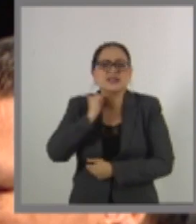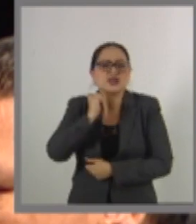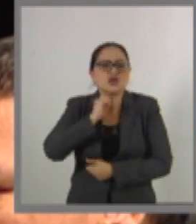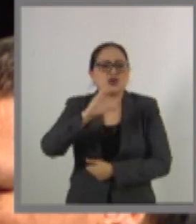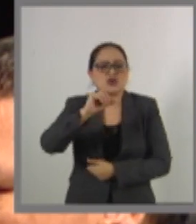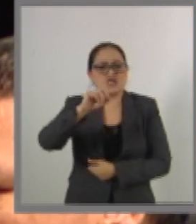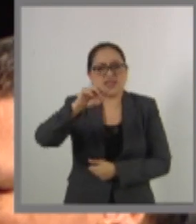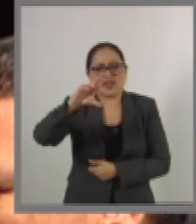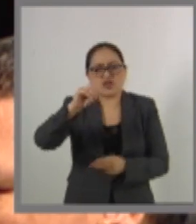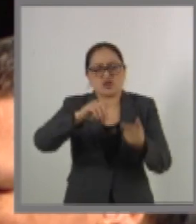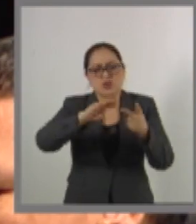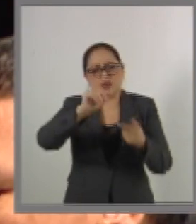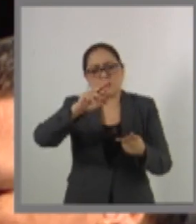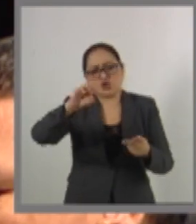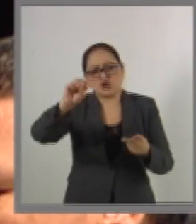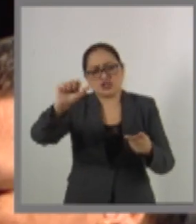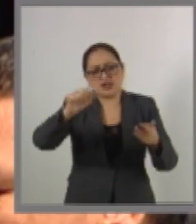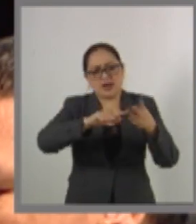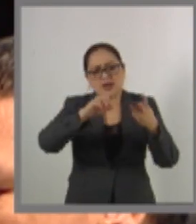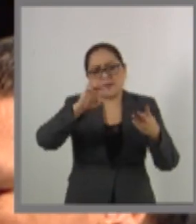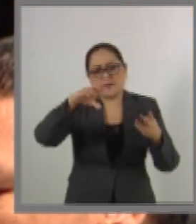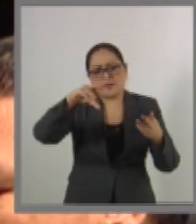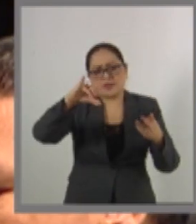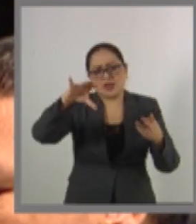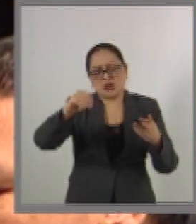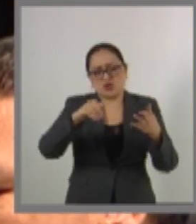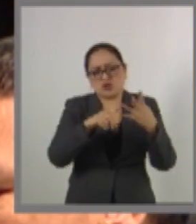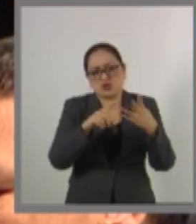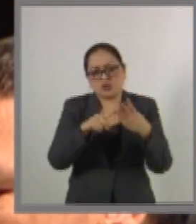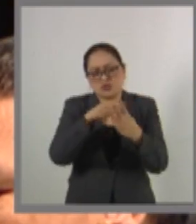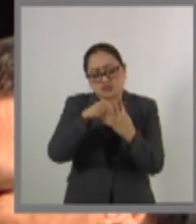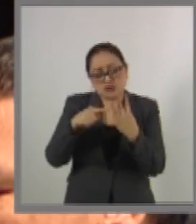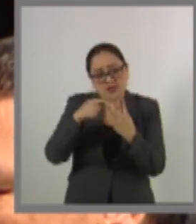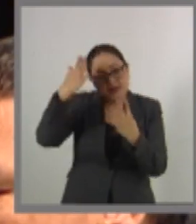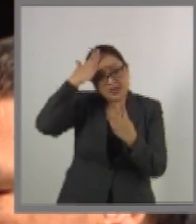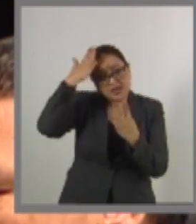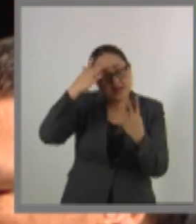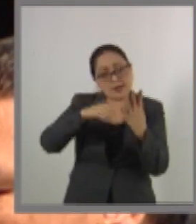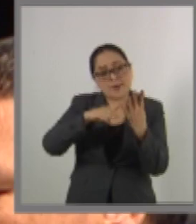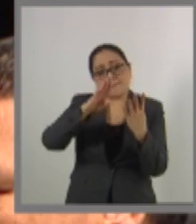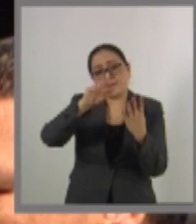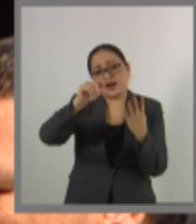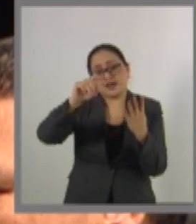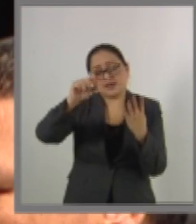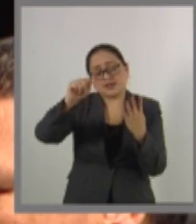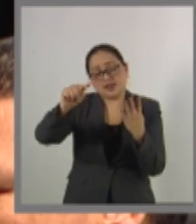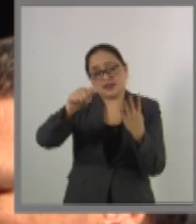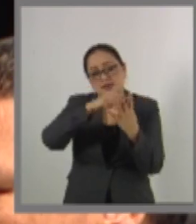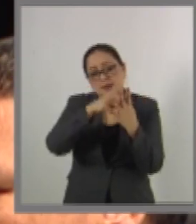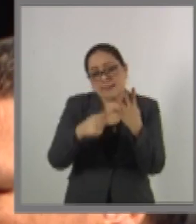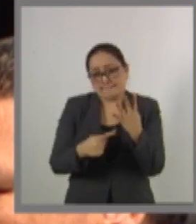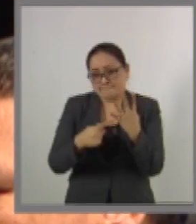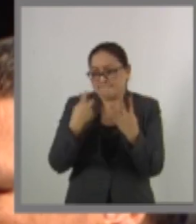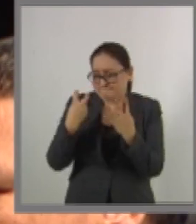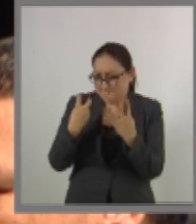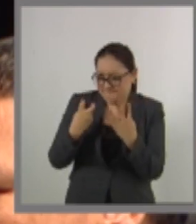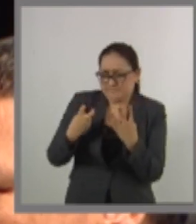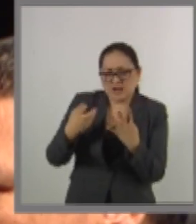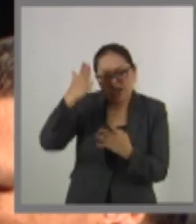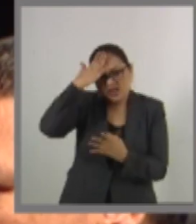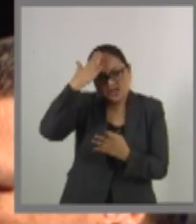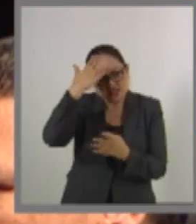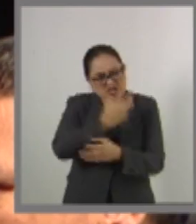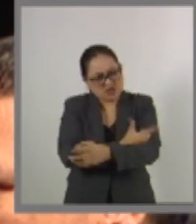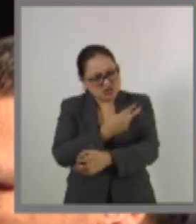al senador Barbosa, al senador Emilio Gamboa, que ellos estaban al frente, y al senador Bartlett. Ha sido un Senado, la verdad, de